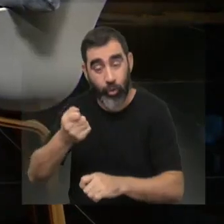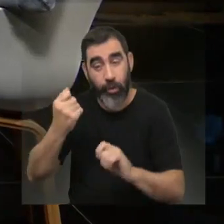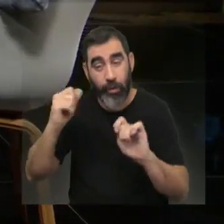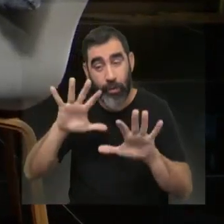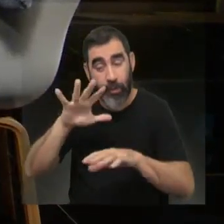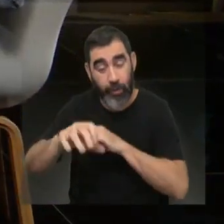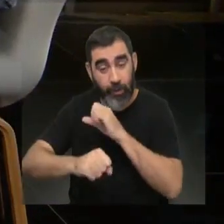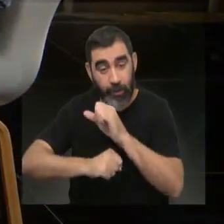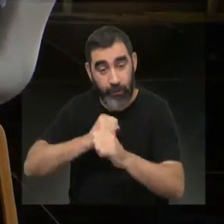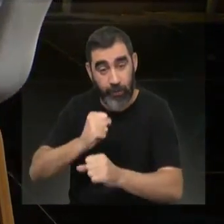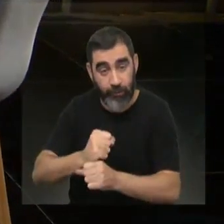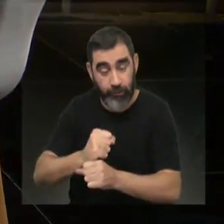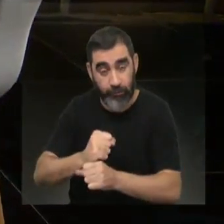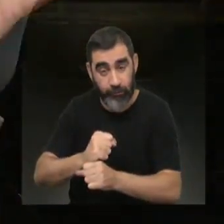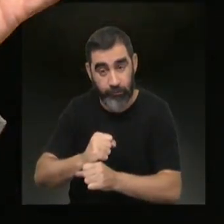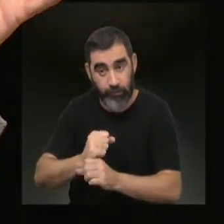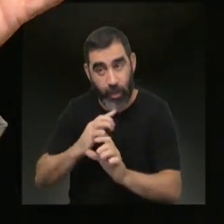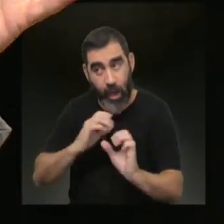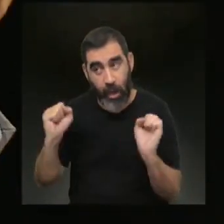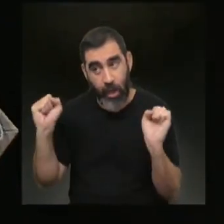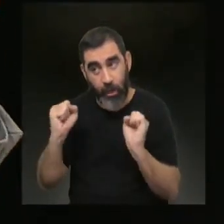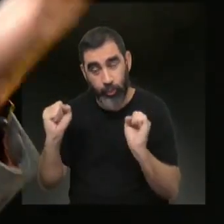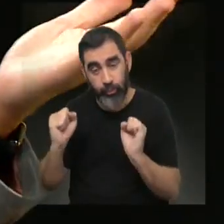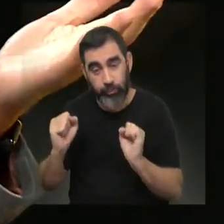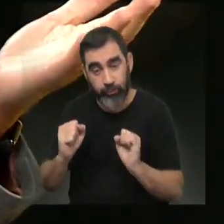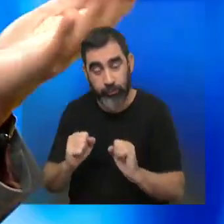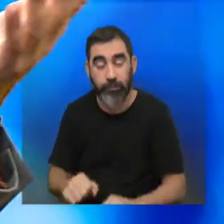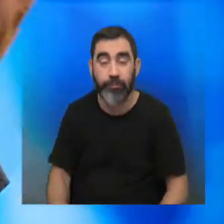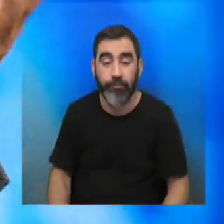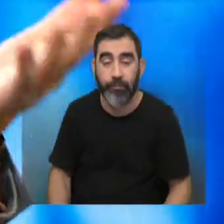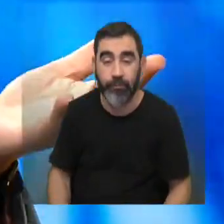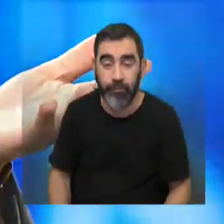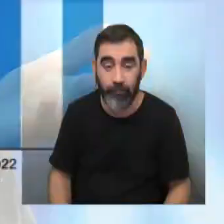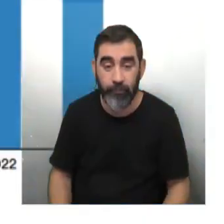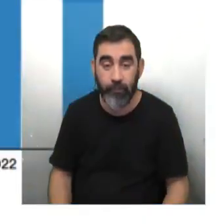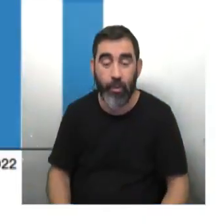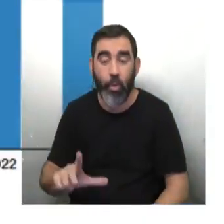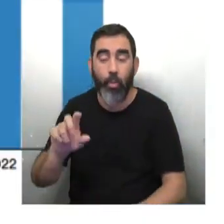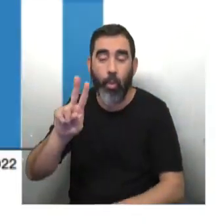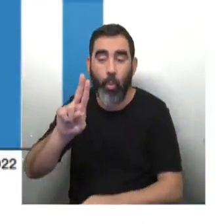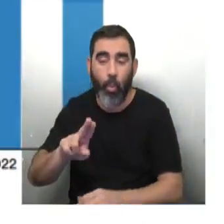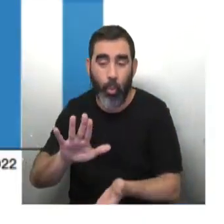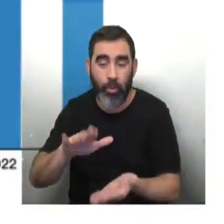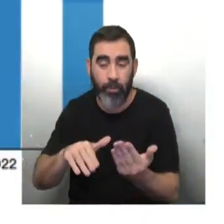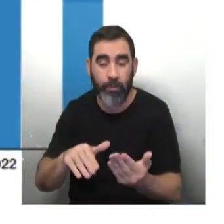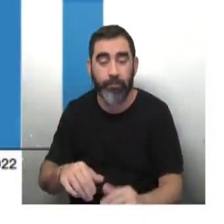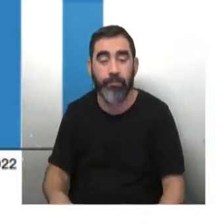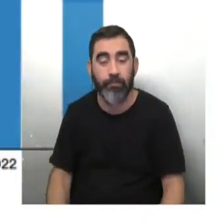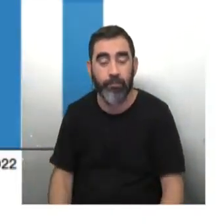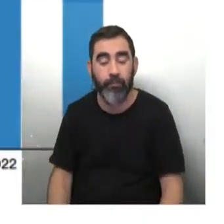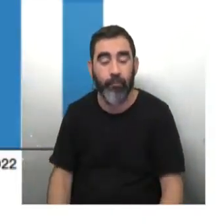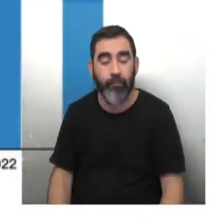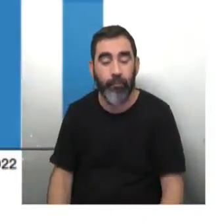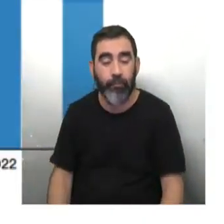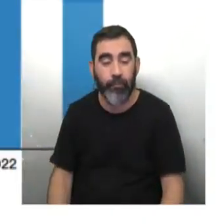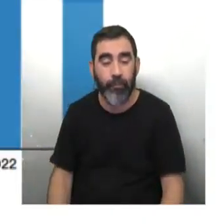años, asusta, ¿no? Está bien, tiene que ver con que cada vez se la utiliza más. Entonces, ahí estamos viendo el gráfico en este momento.